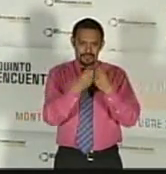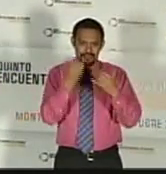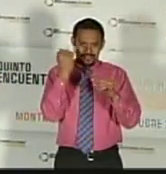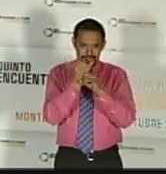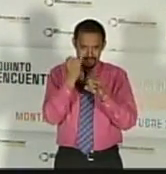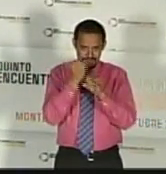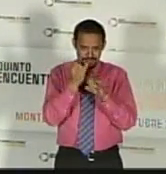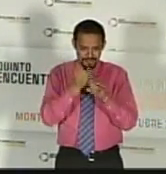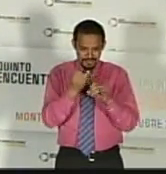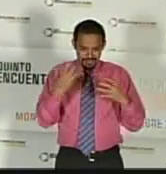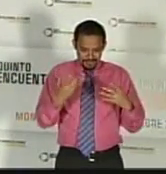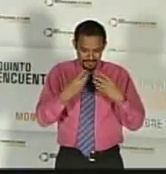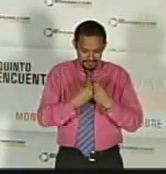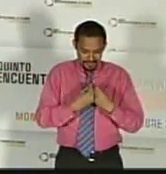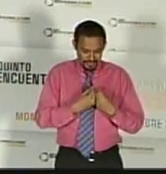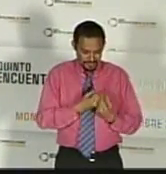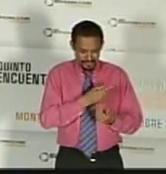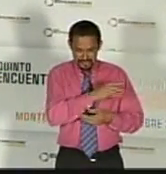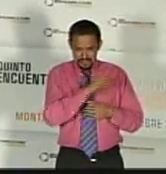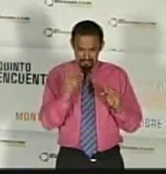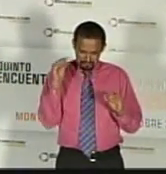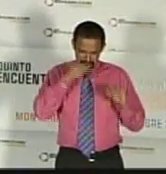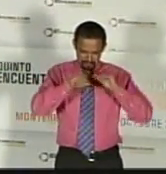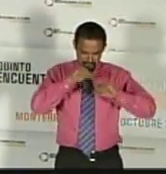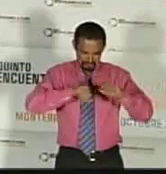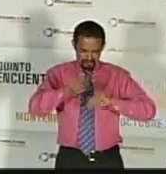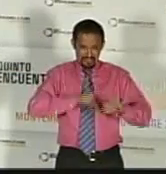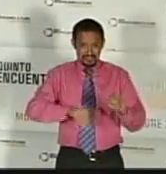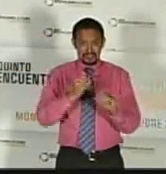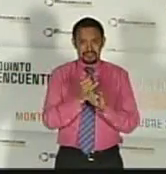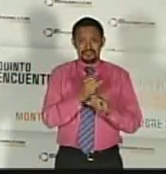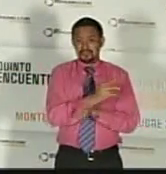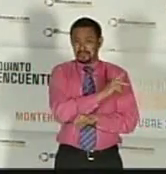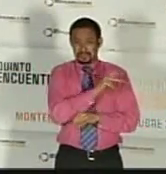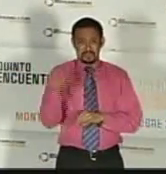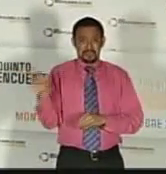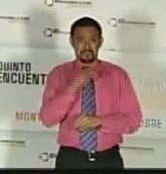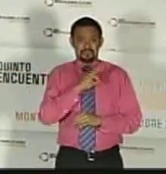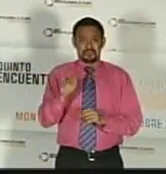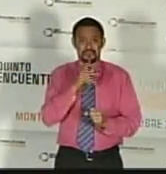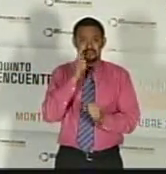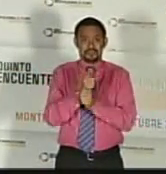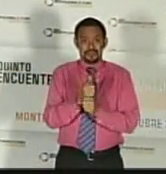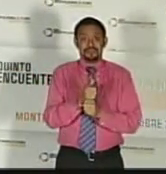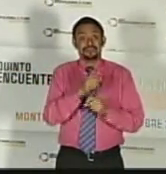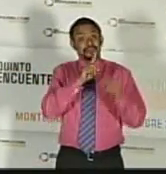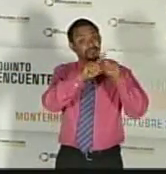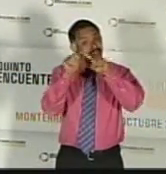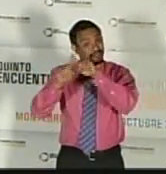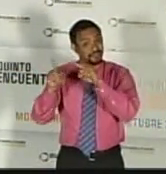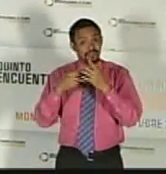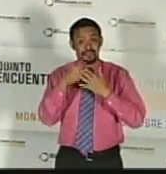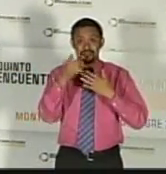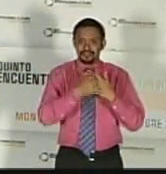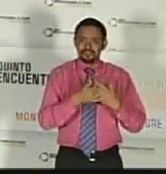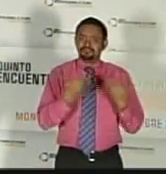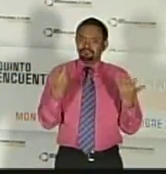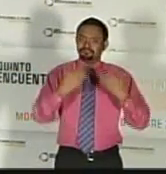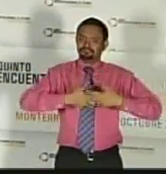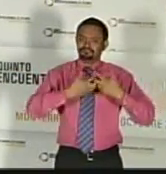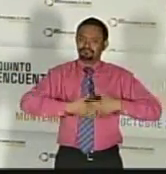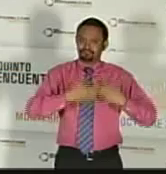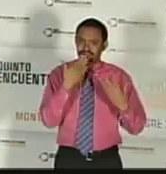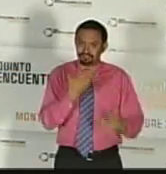Internet, de manera que todo mundo aquí pudiera encontrar a todos los demás cuyos proyectos están